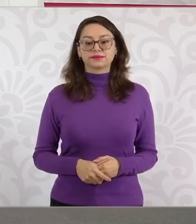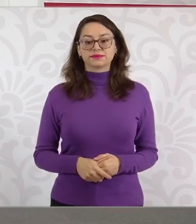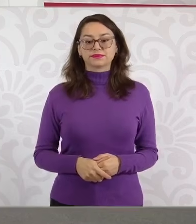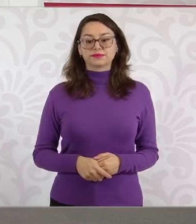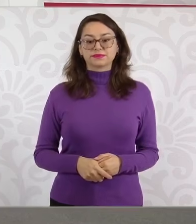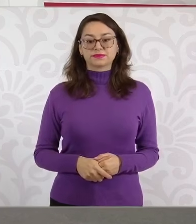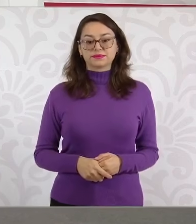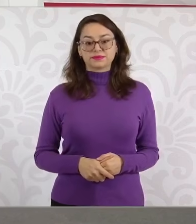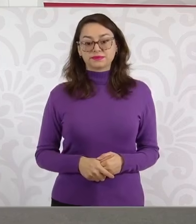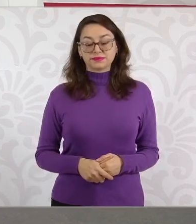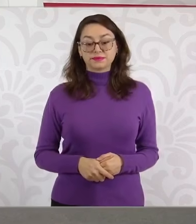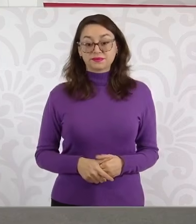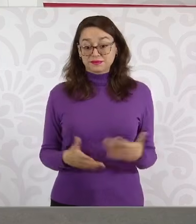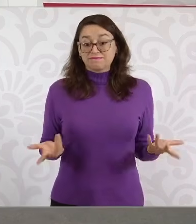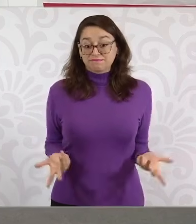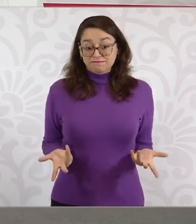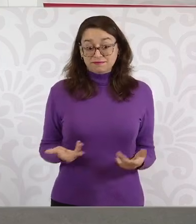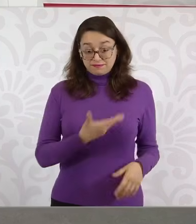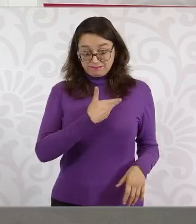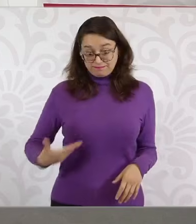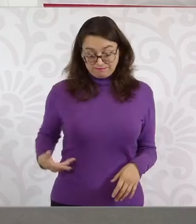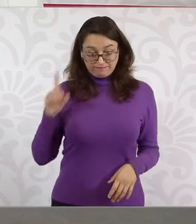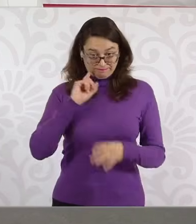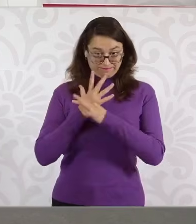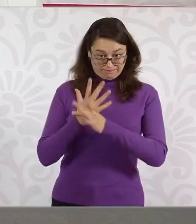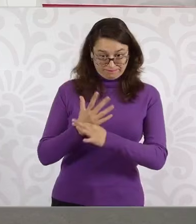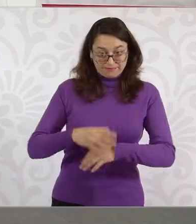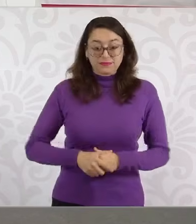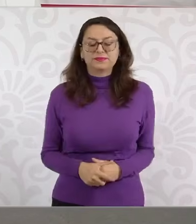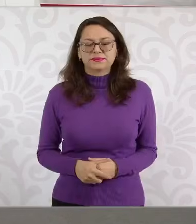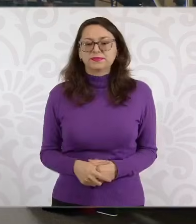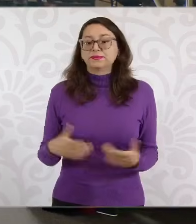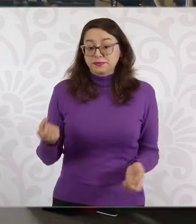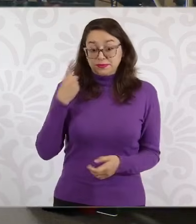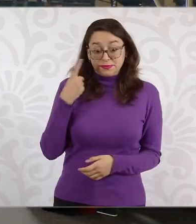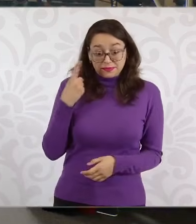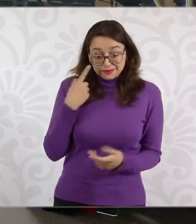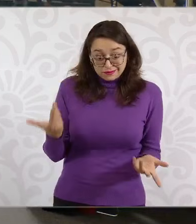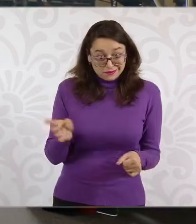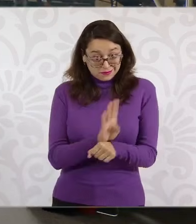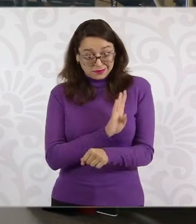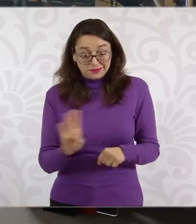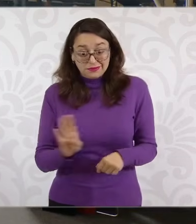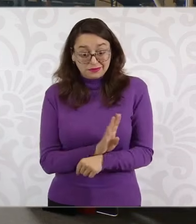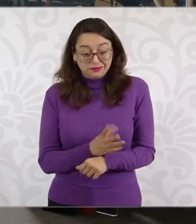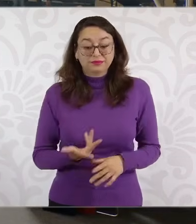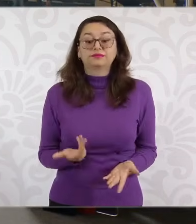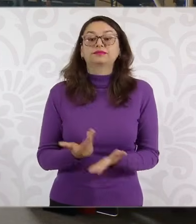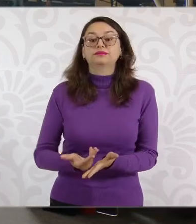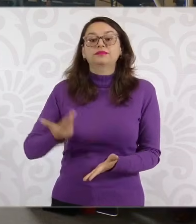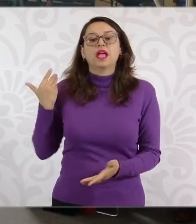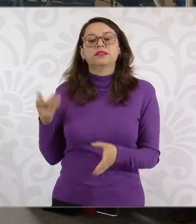Fíjense qué otras ventajas tiene esto. Antes el agua se pagaba a un grupo